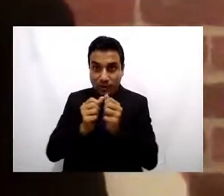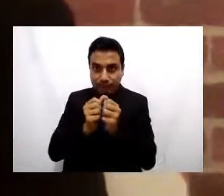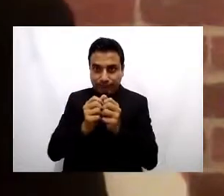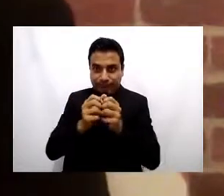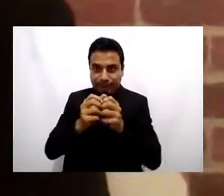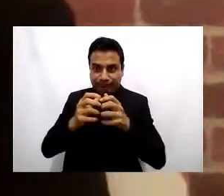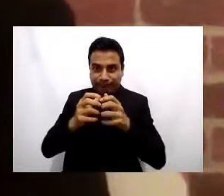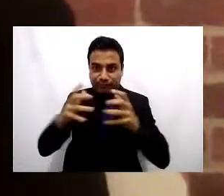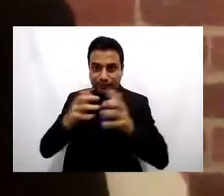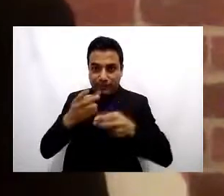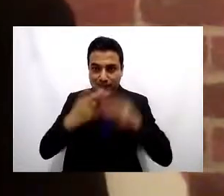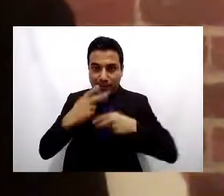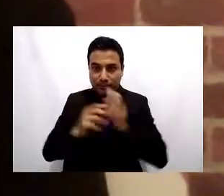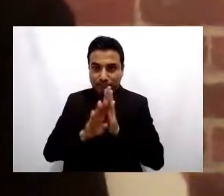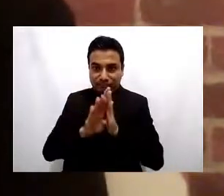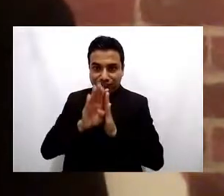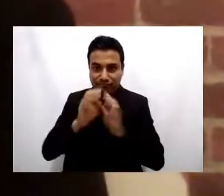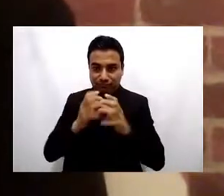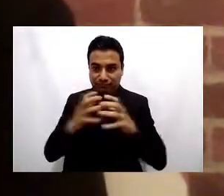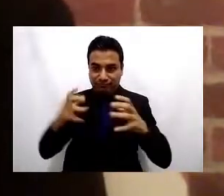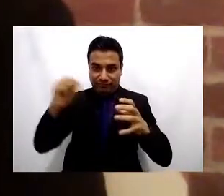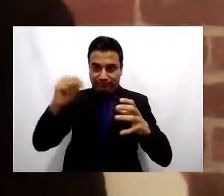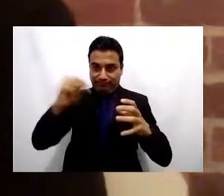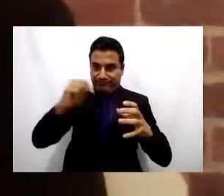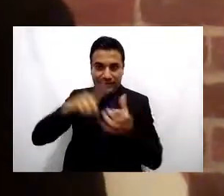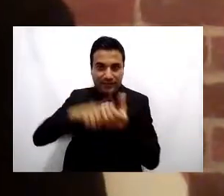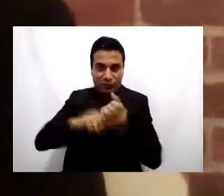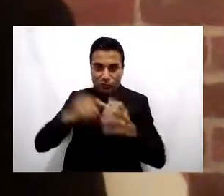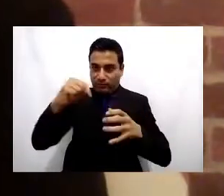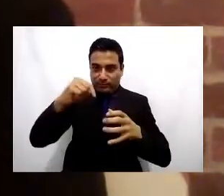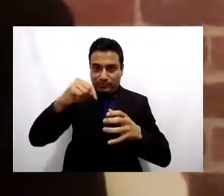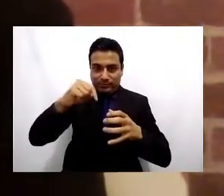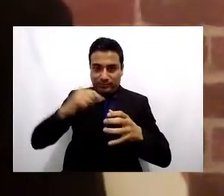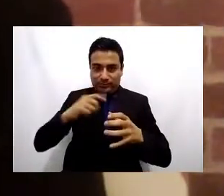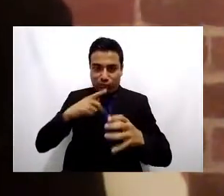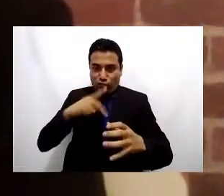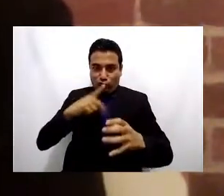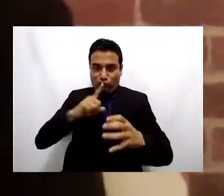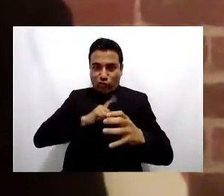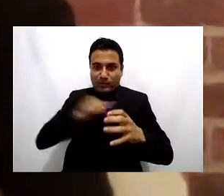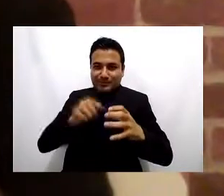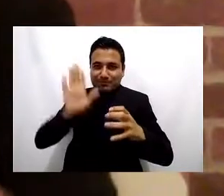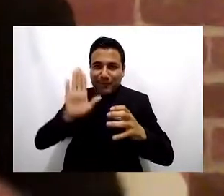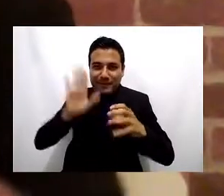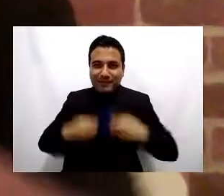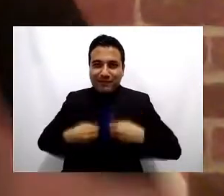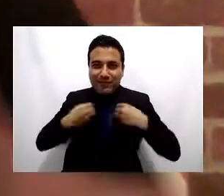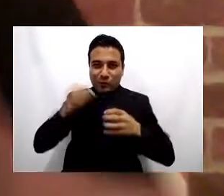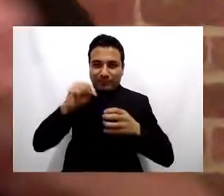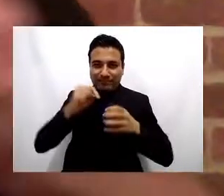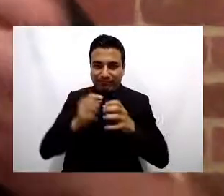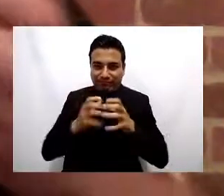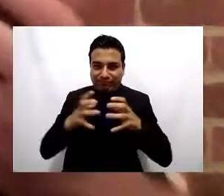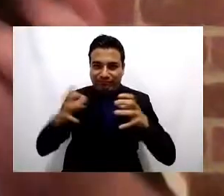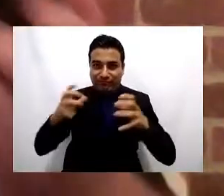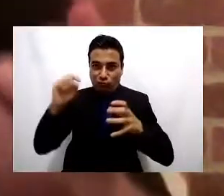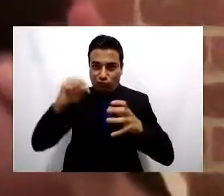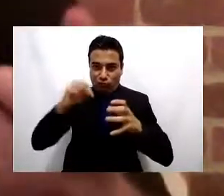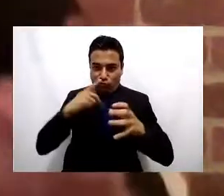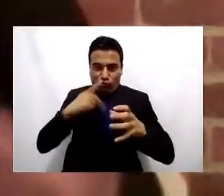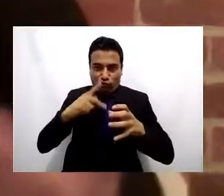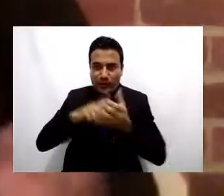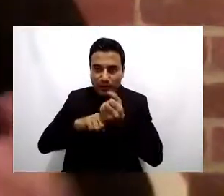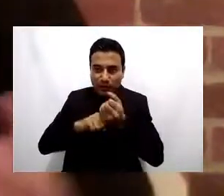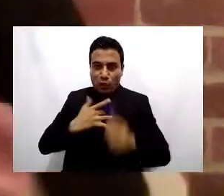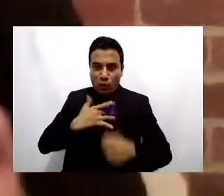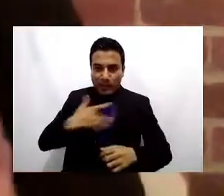desarrollada dentro de los límites de ese objeto que va creciendo. Un organismo que crece, que crea sus propios órganos y